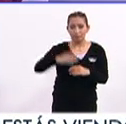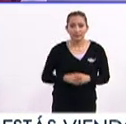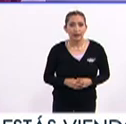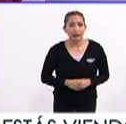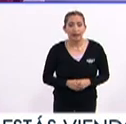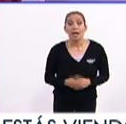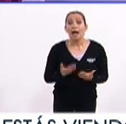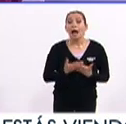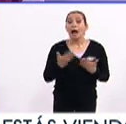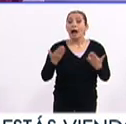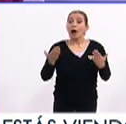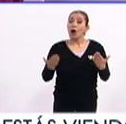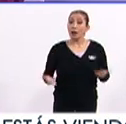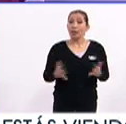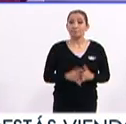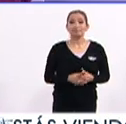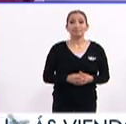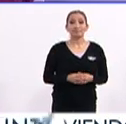antepasados. Vamos